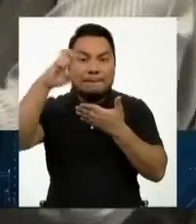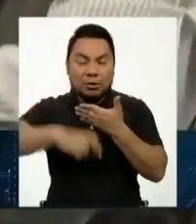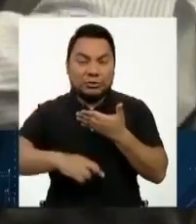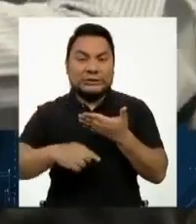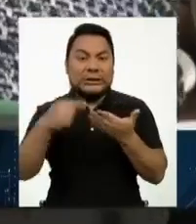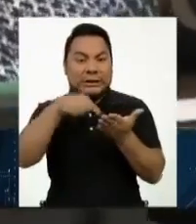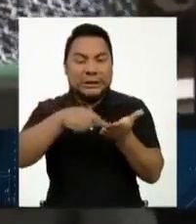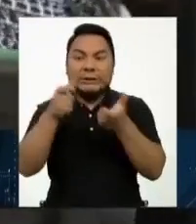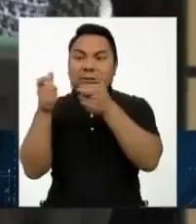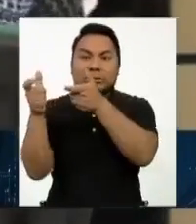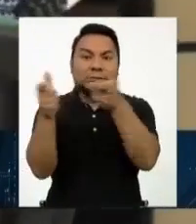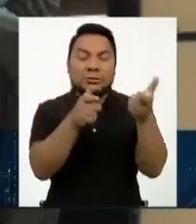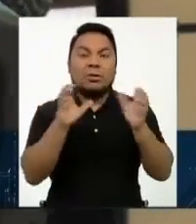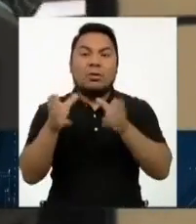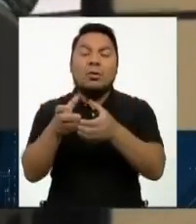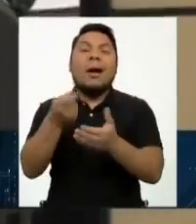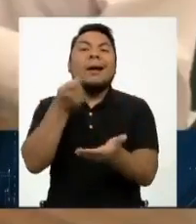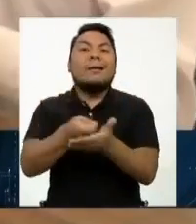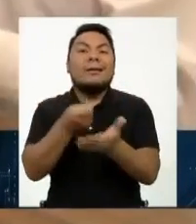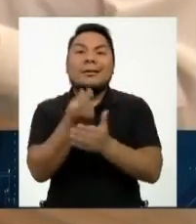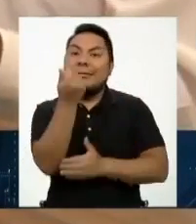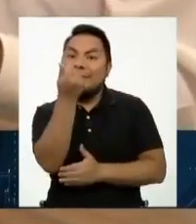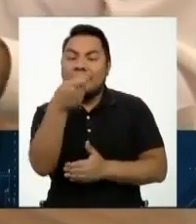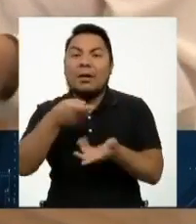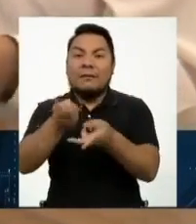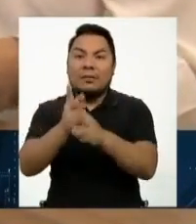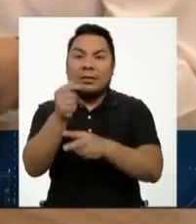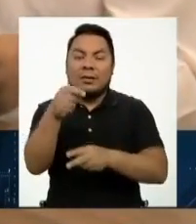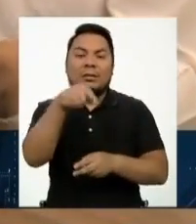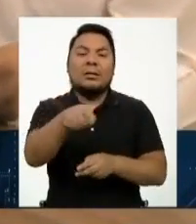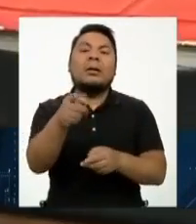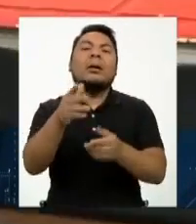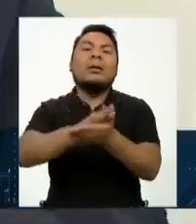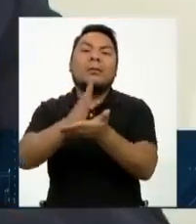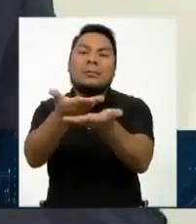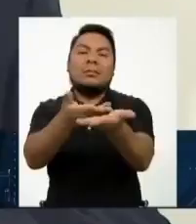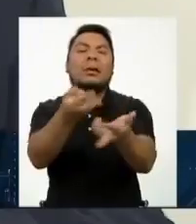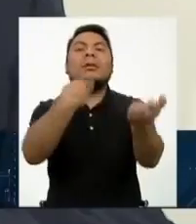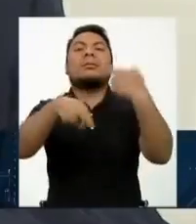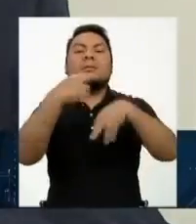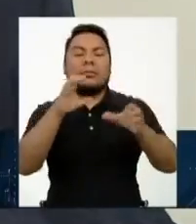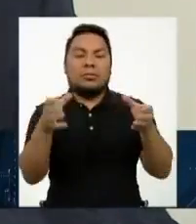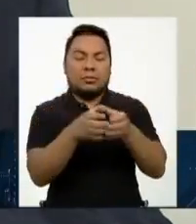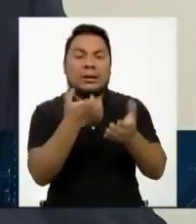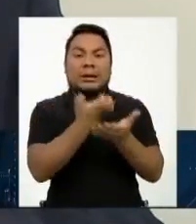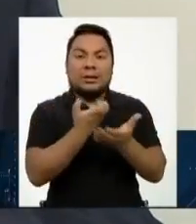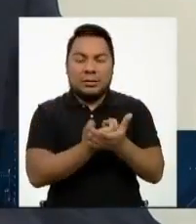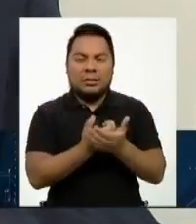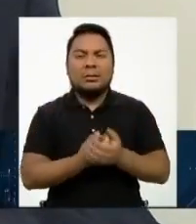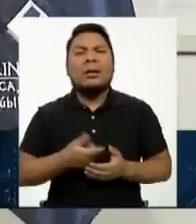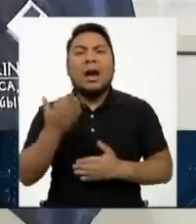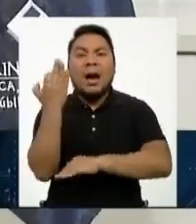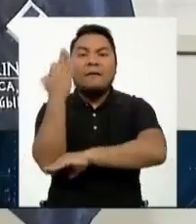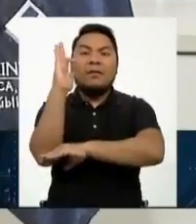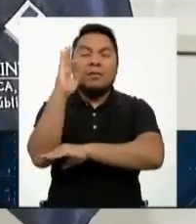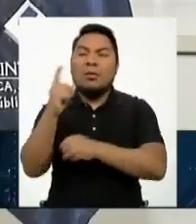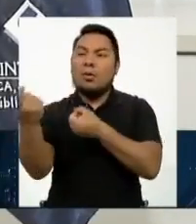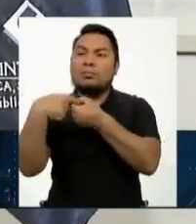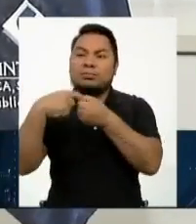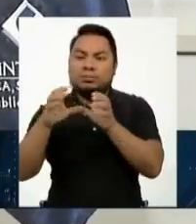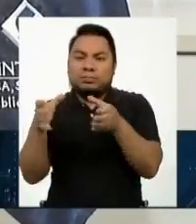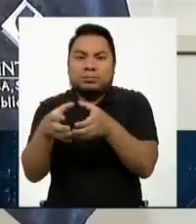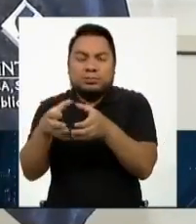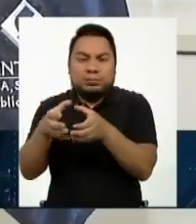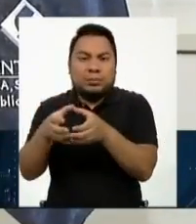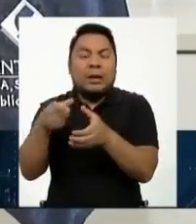que supervisa las cooperativas de ahorro y crédito sea devuelto a la Comisión de Economía, la Federación Nacional de Cooperativas y la SBS